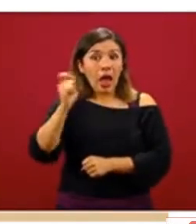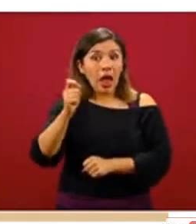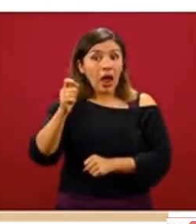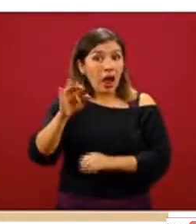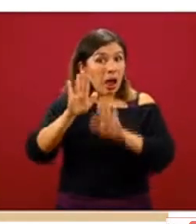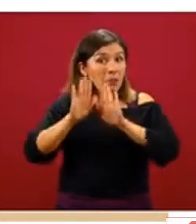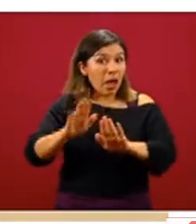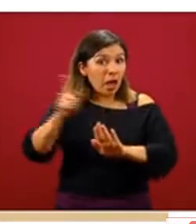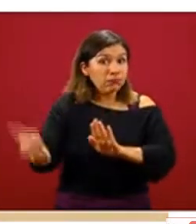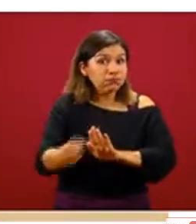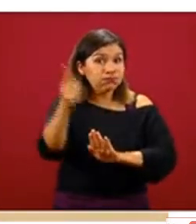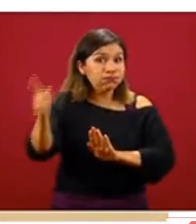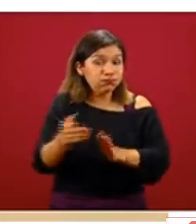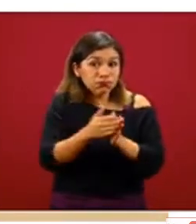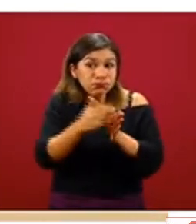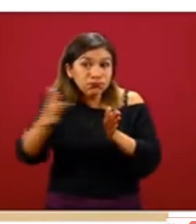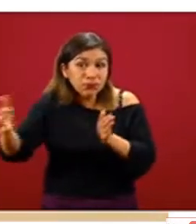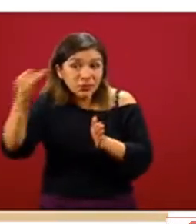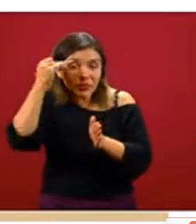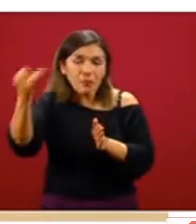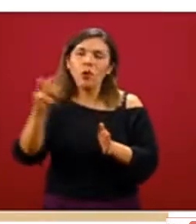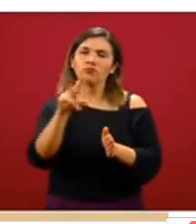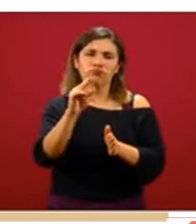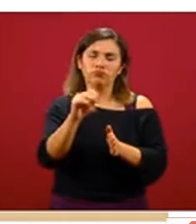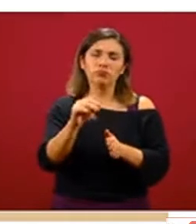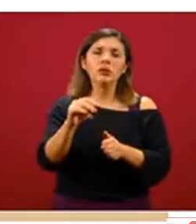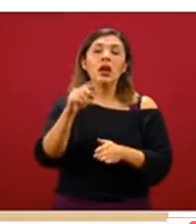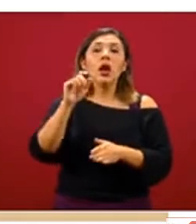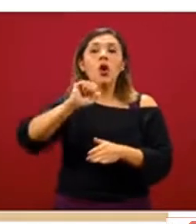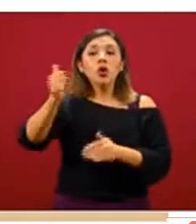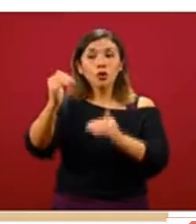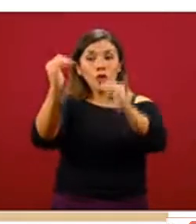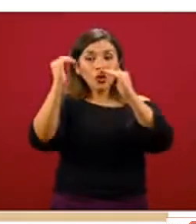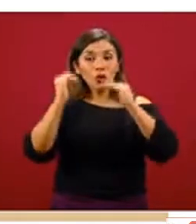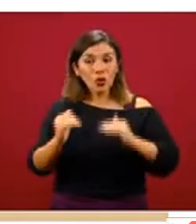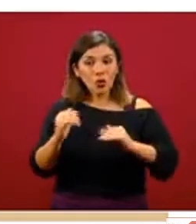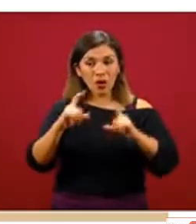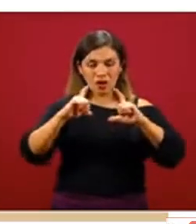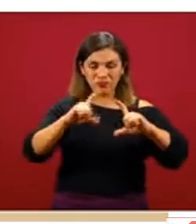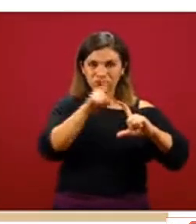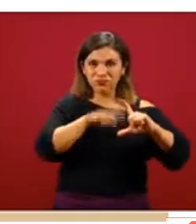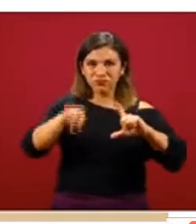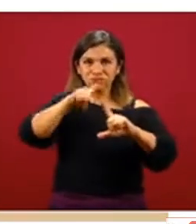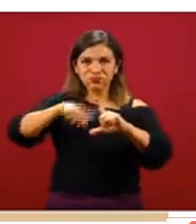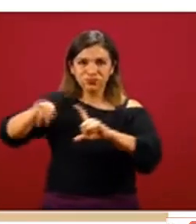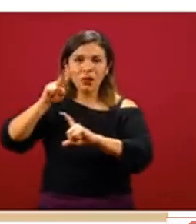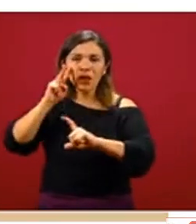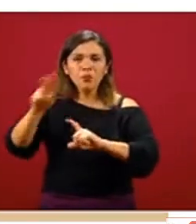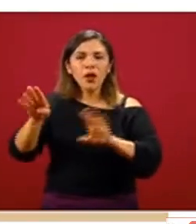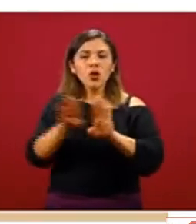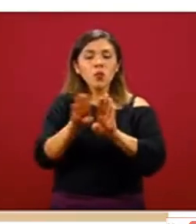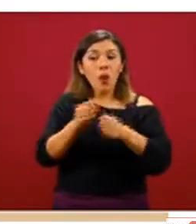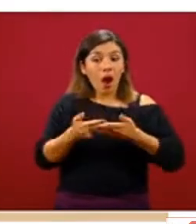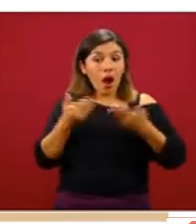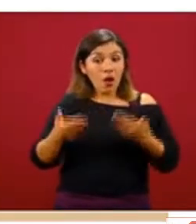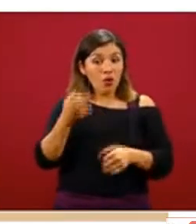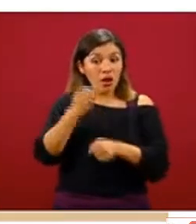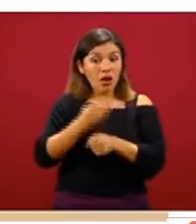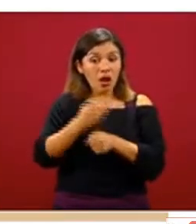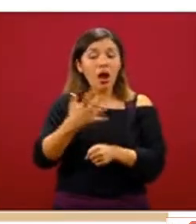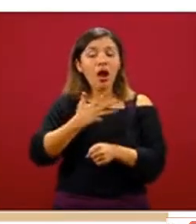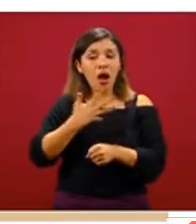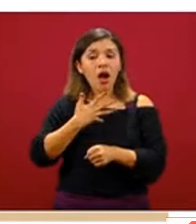a mantener durante toda la temporada. En los países de abajo vemos la circulación viral y lo que podemos ver es que hasta el momento tenemos